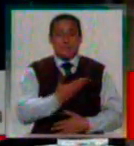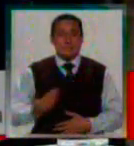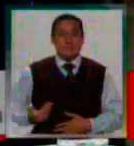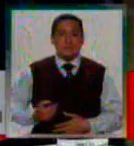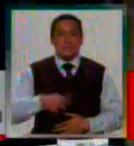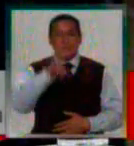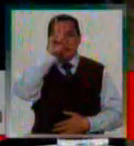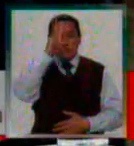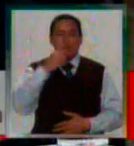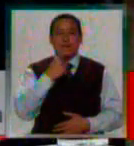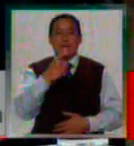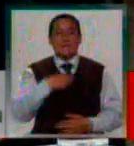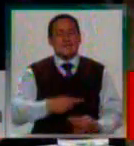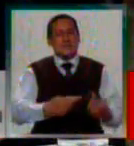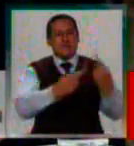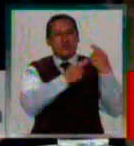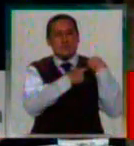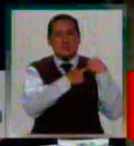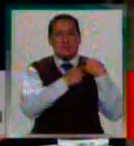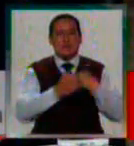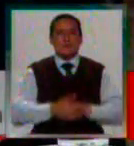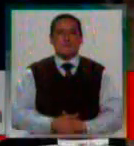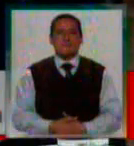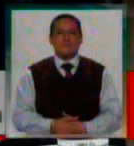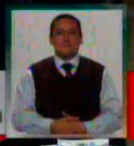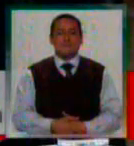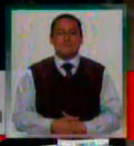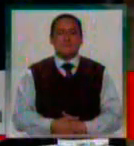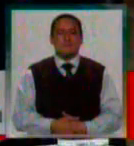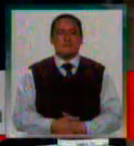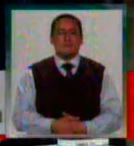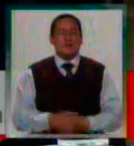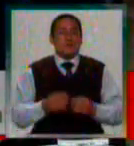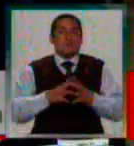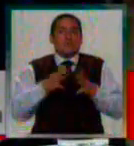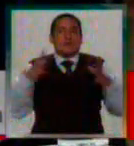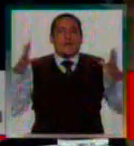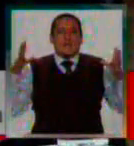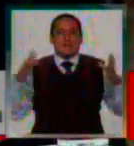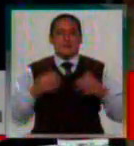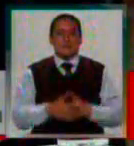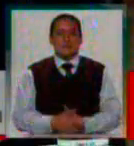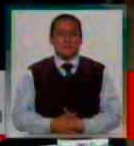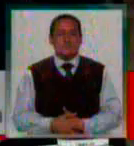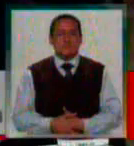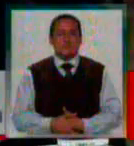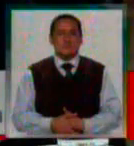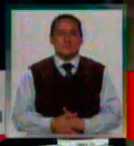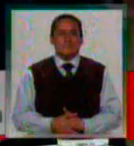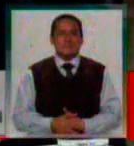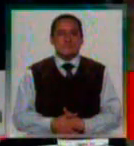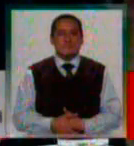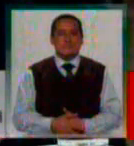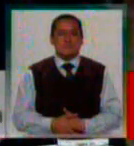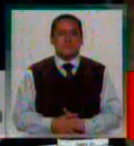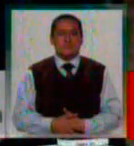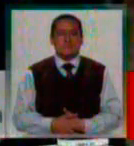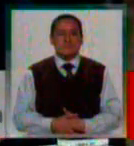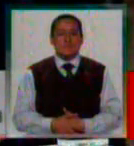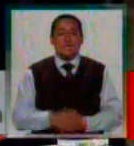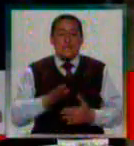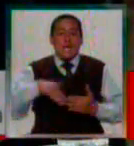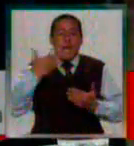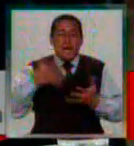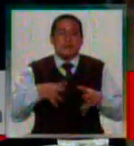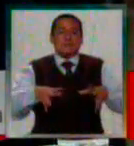una responsabilidad eh eh muy grande no y hay